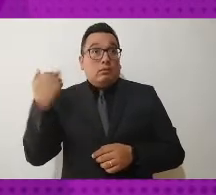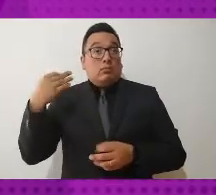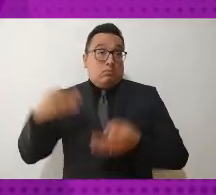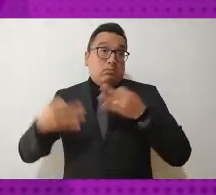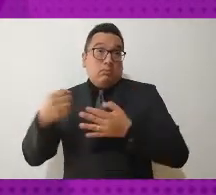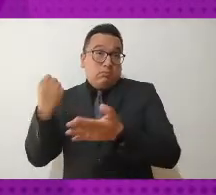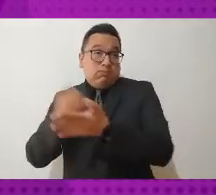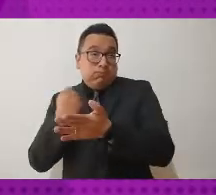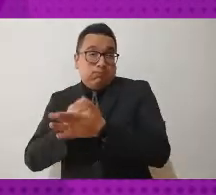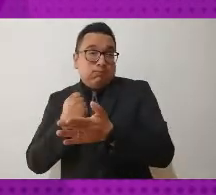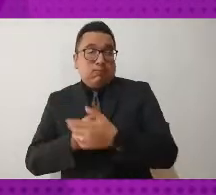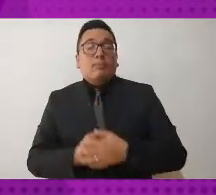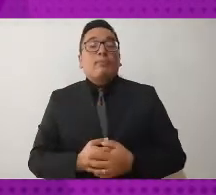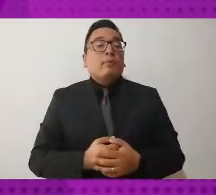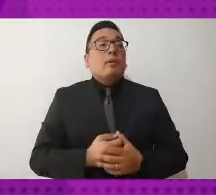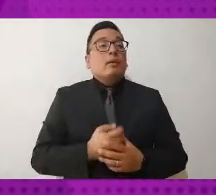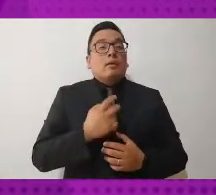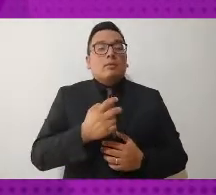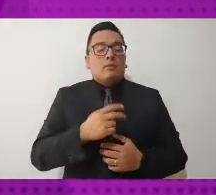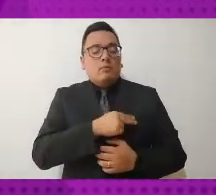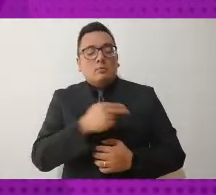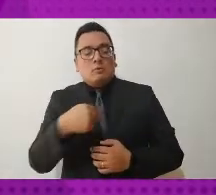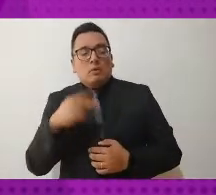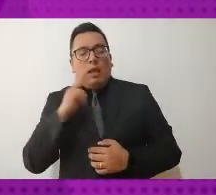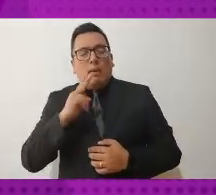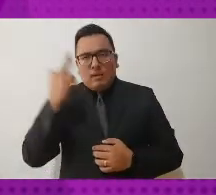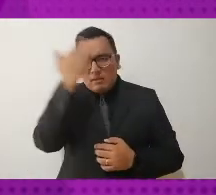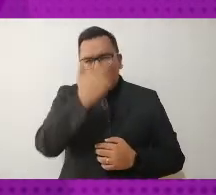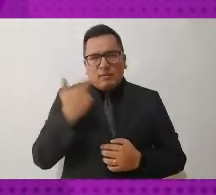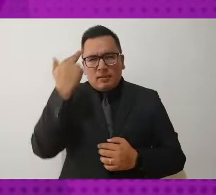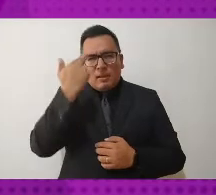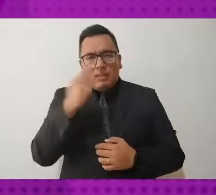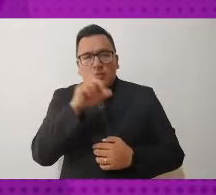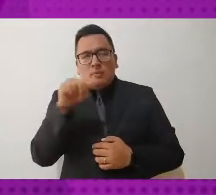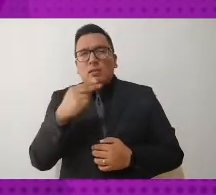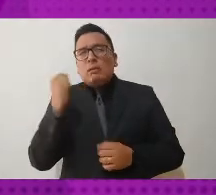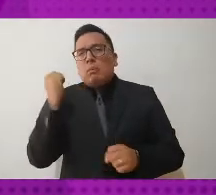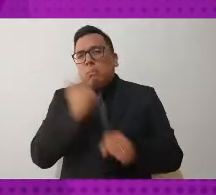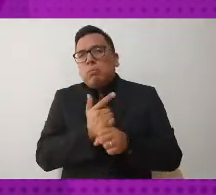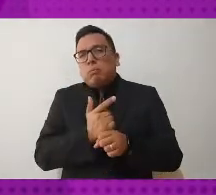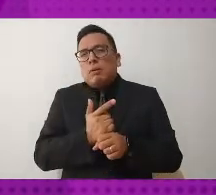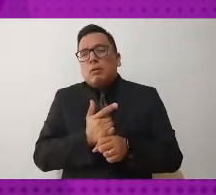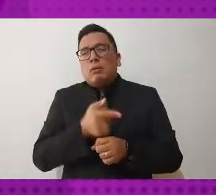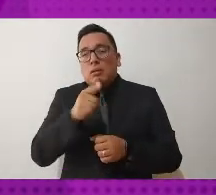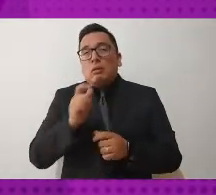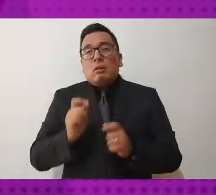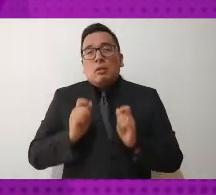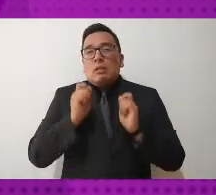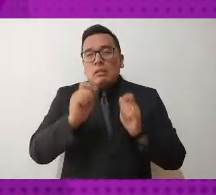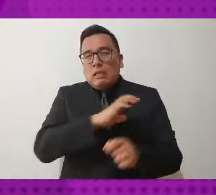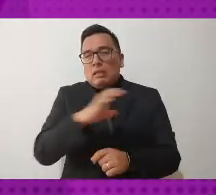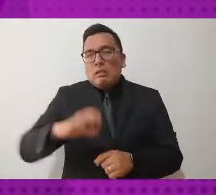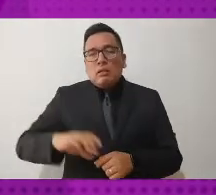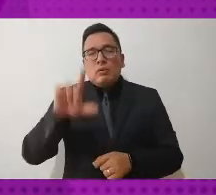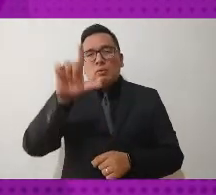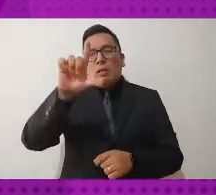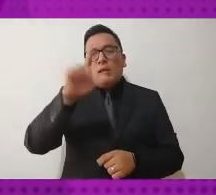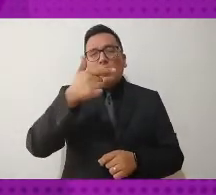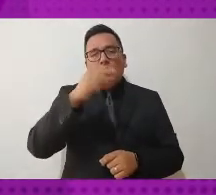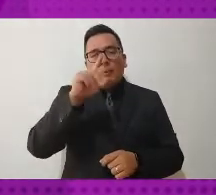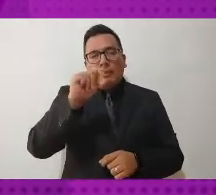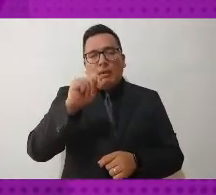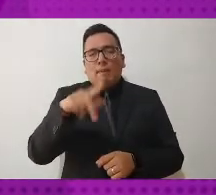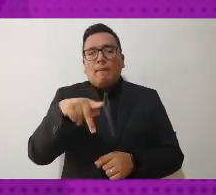en esto nos dimos cuenta de que realmente fue una simulación que si ingresaron a personas de la comunidad